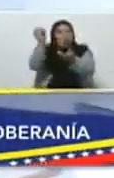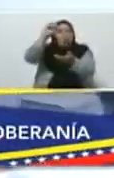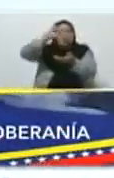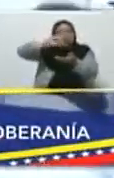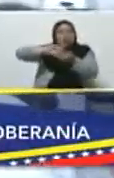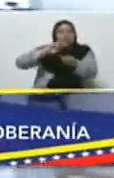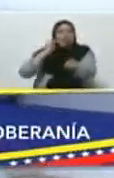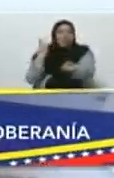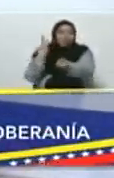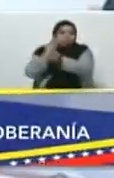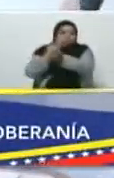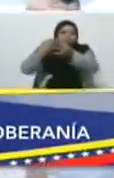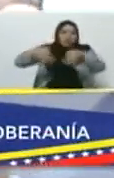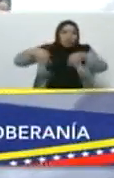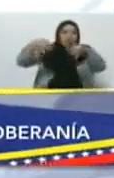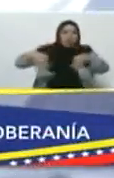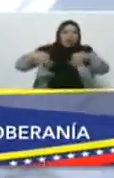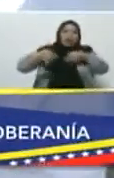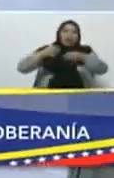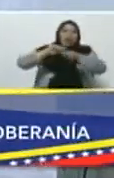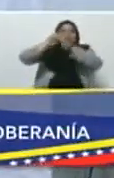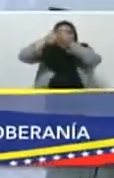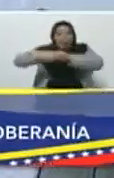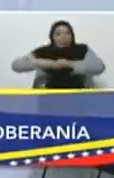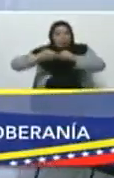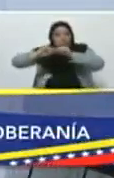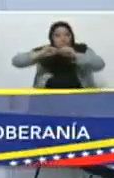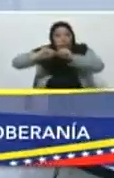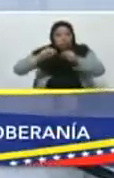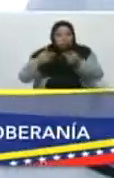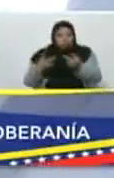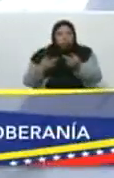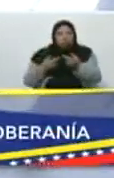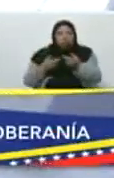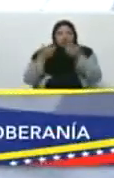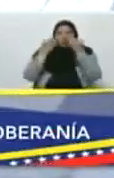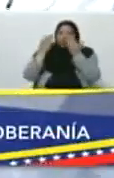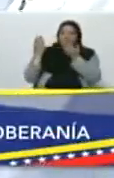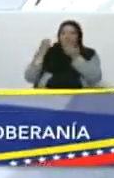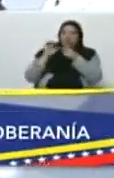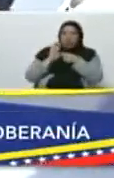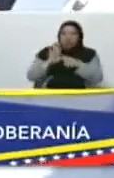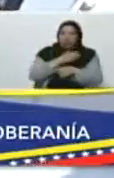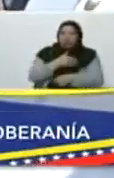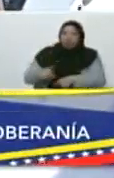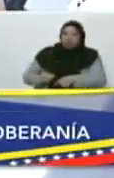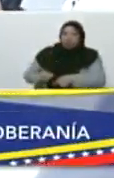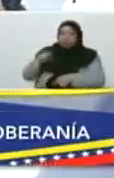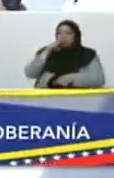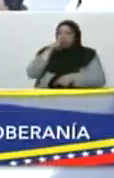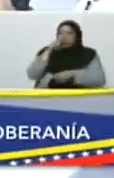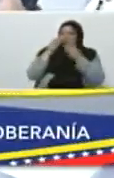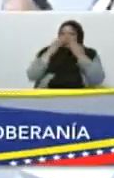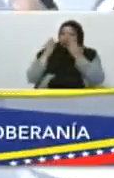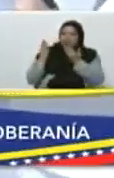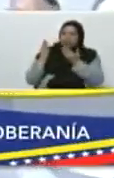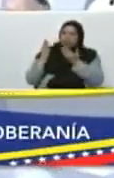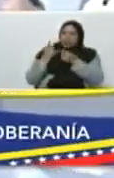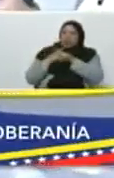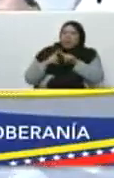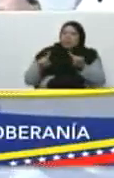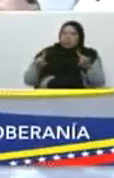doctora Olga Wittig tiene acá, que es las células, uh-huh. Puede mostrársela al presidente acá, pero